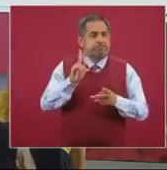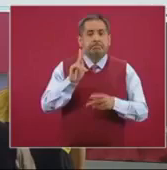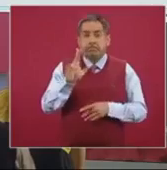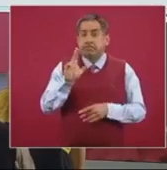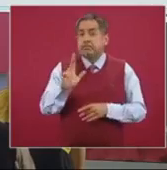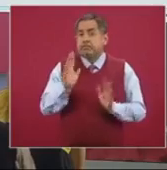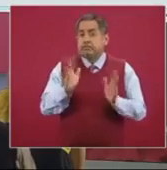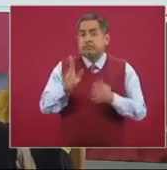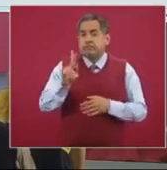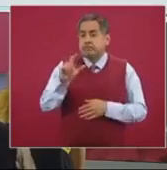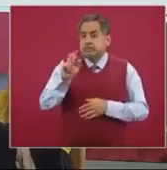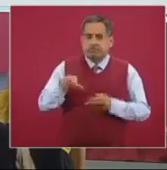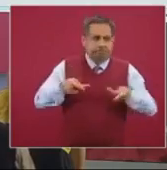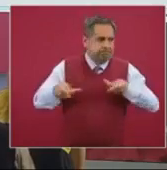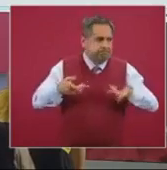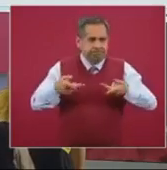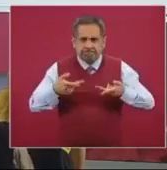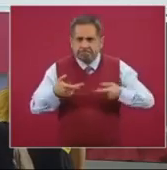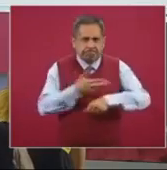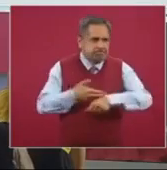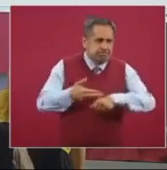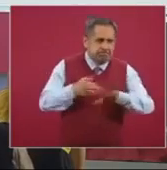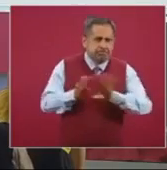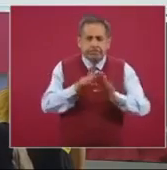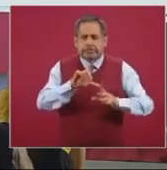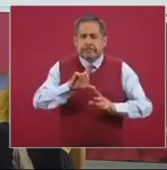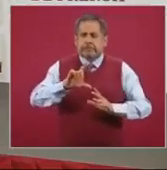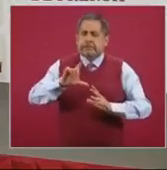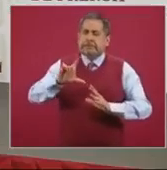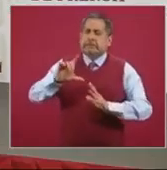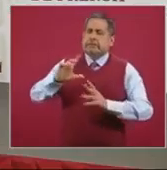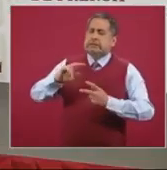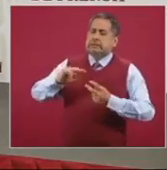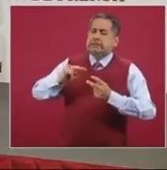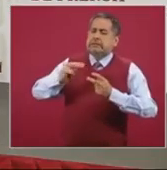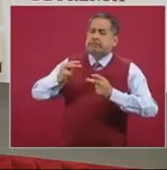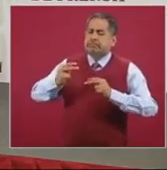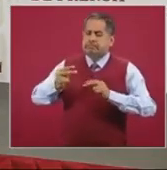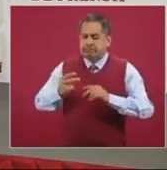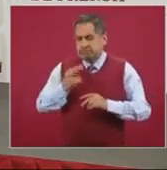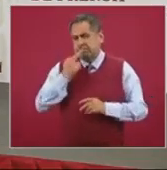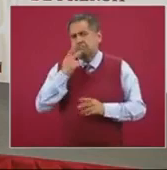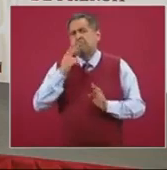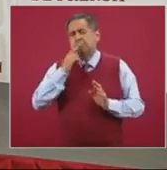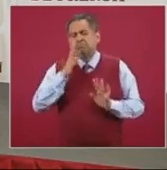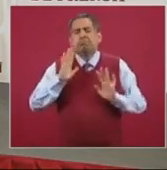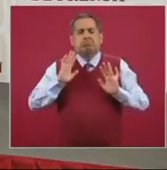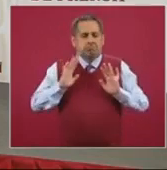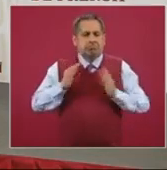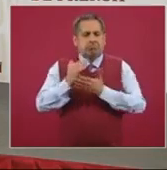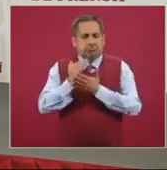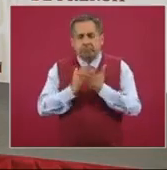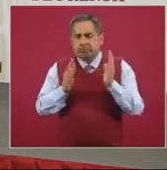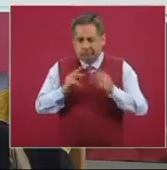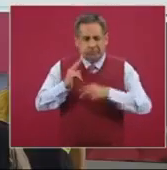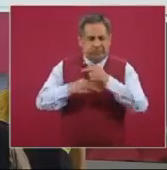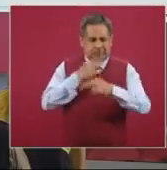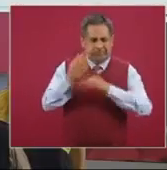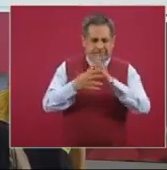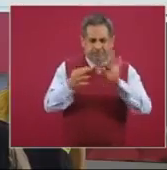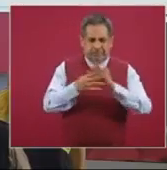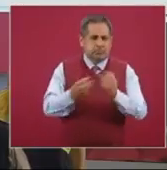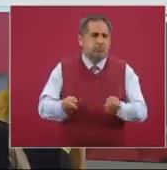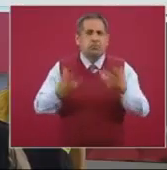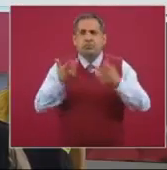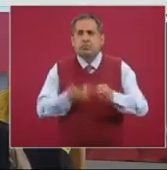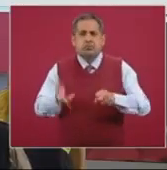la operación de control y se está logrando ya cambios positivos en reducir los contagios. Lo veremos ahorita con la ocupación